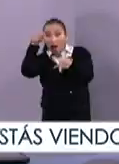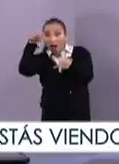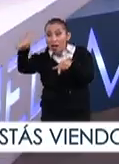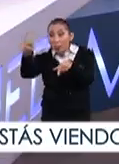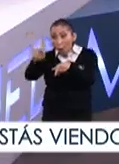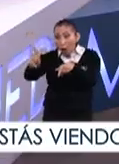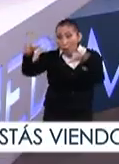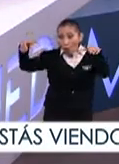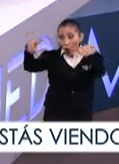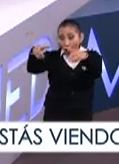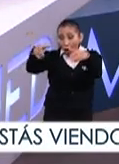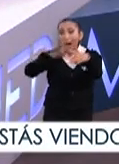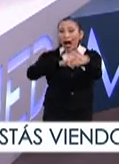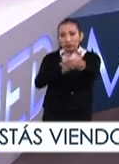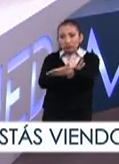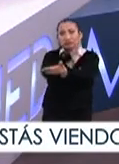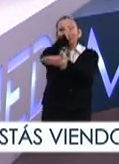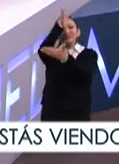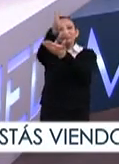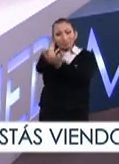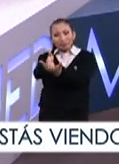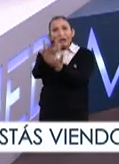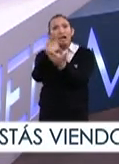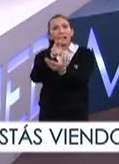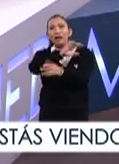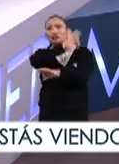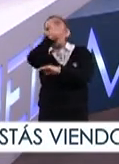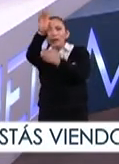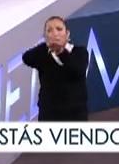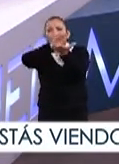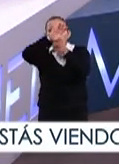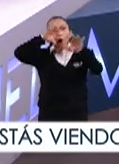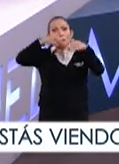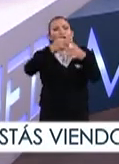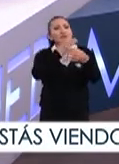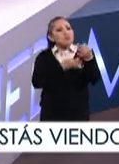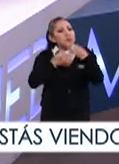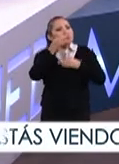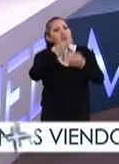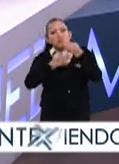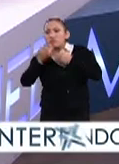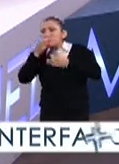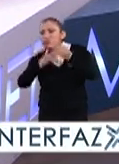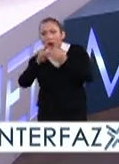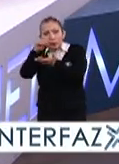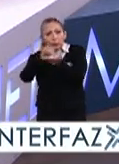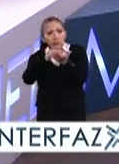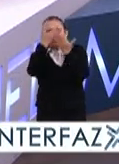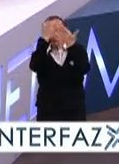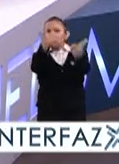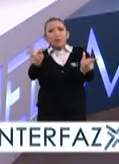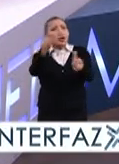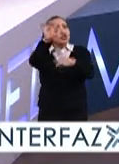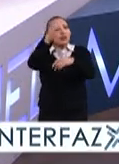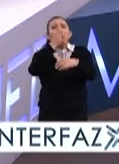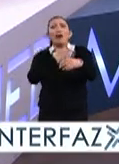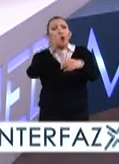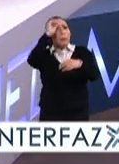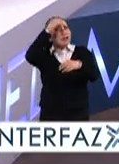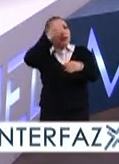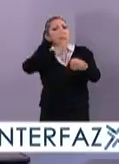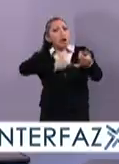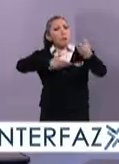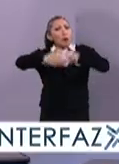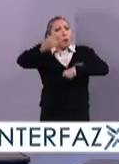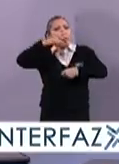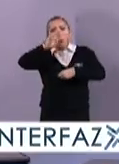un pueblo. Y bueno, se van ahí y toman todo lo que la comunidad les dice, están abiertos a todo lo que les dice